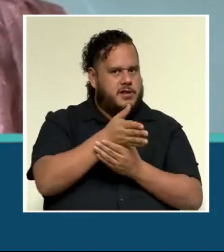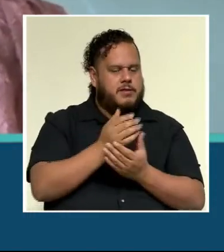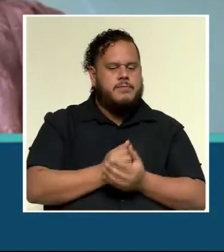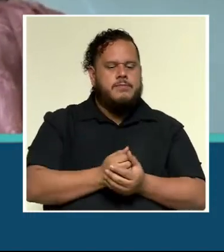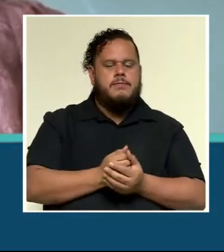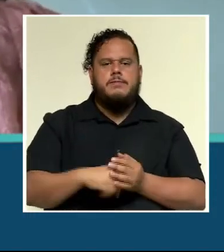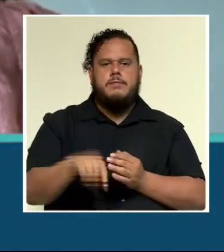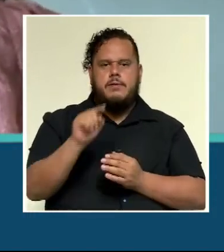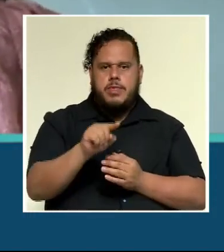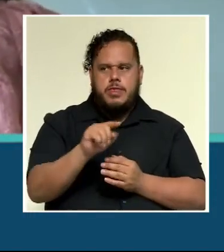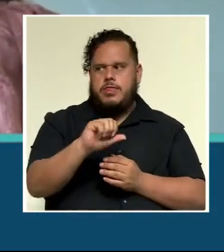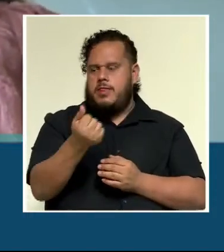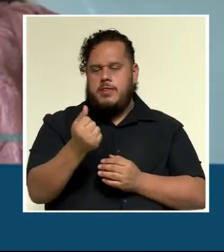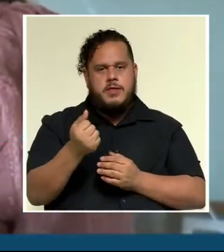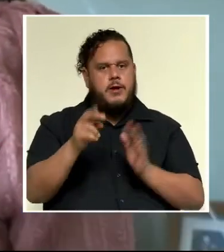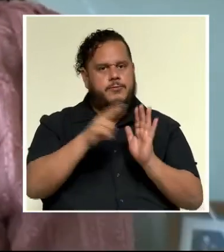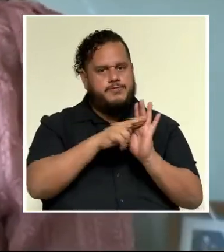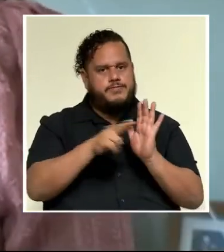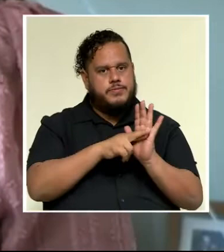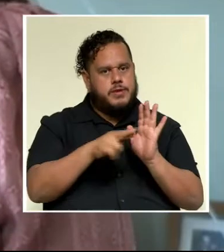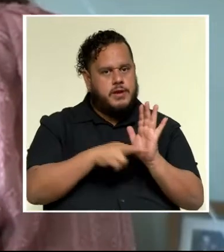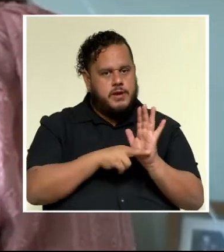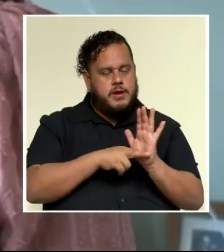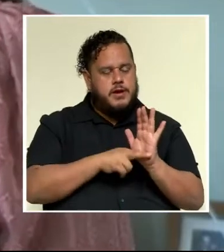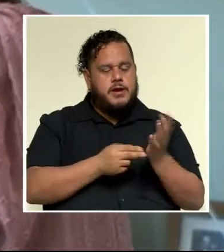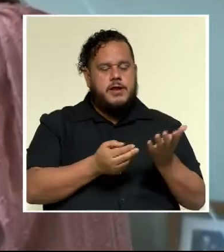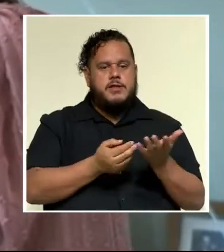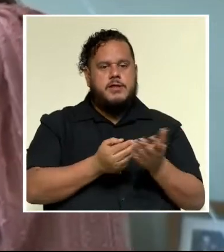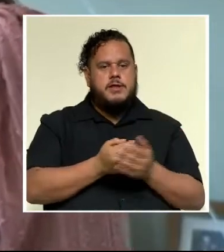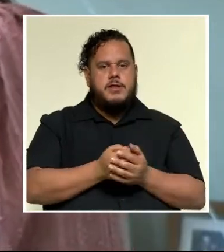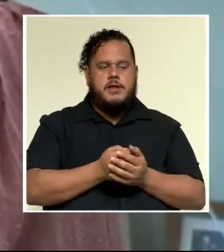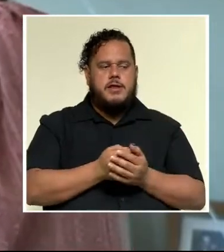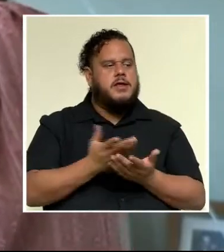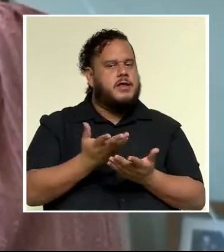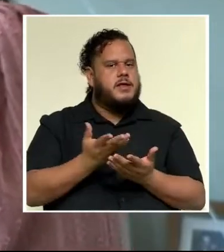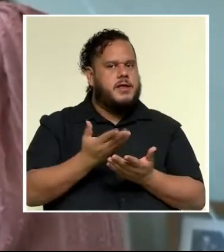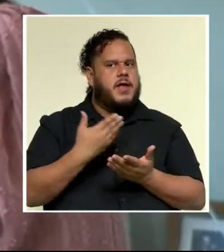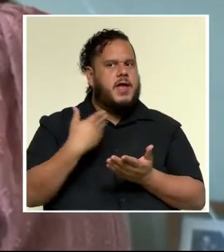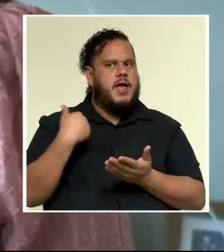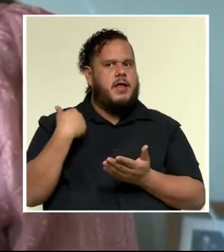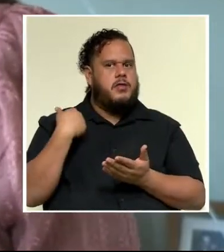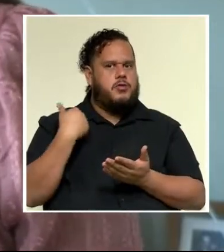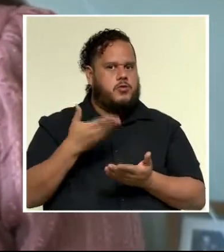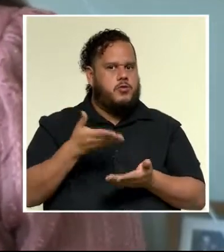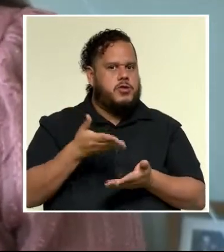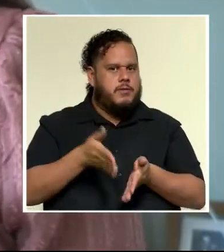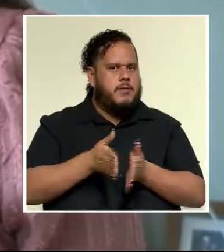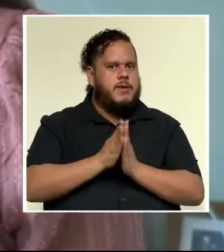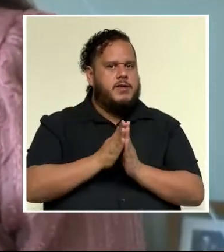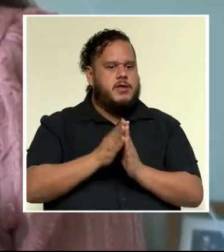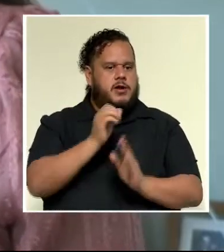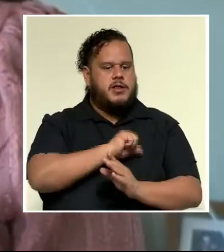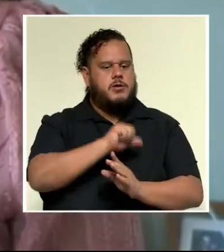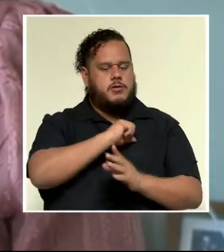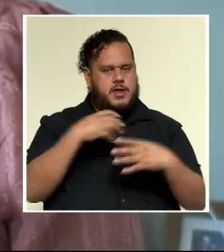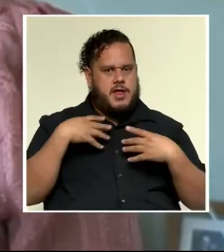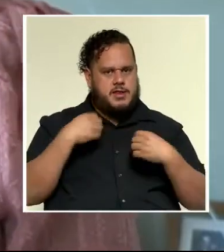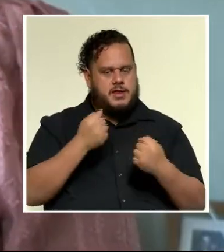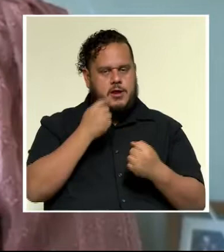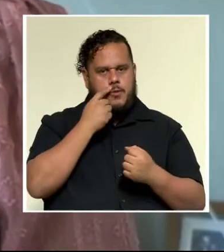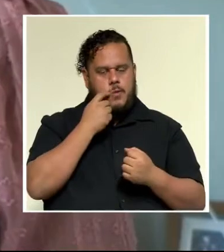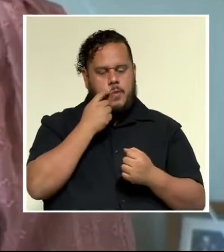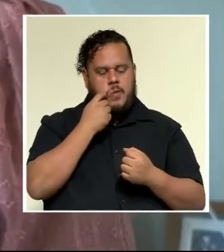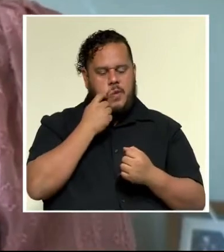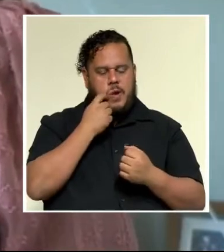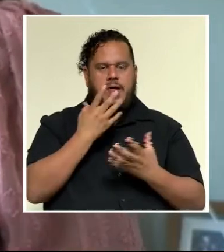a esta y a otras medidas ¿verdad? que nos habían solicitado las autoridades en salud. De